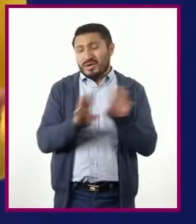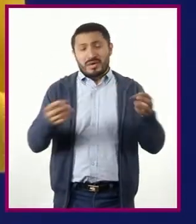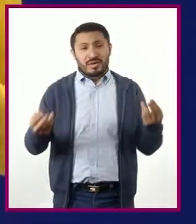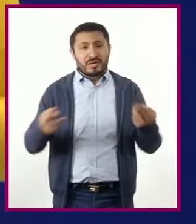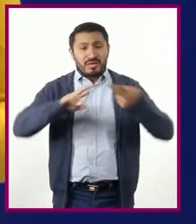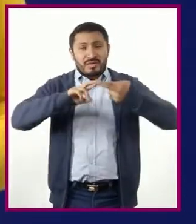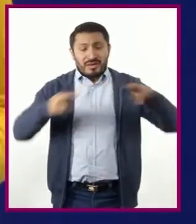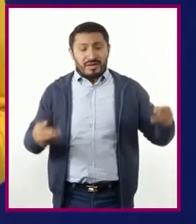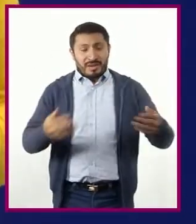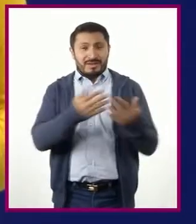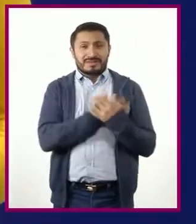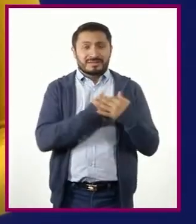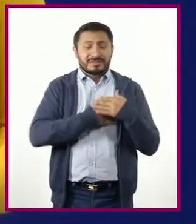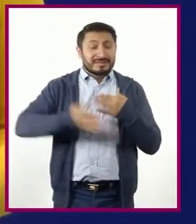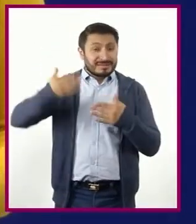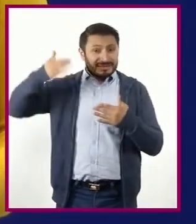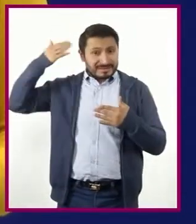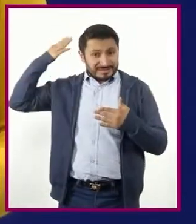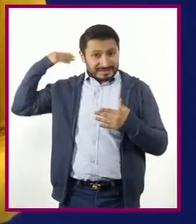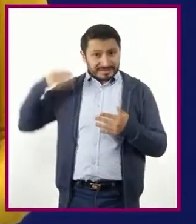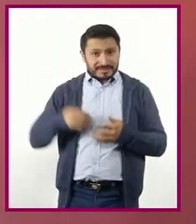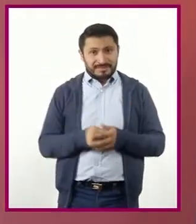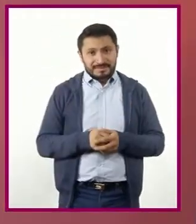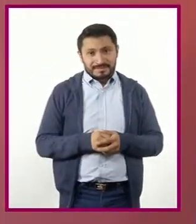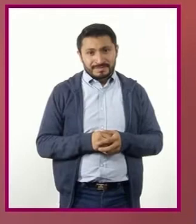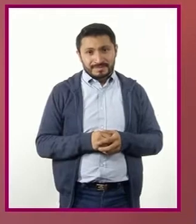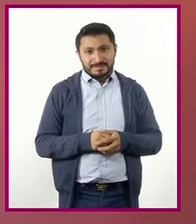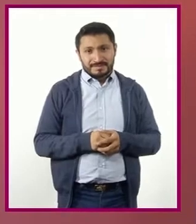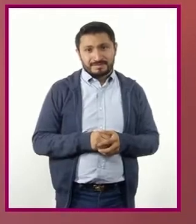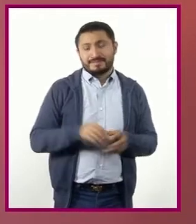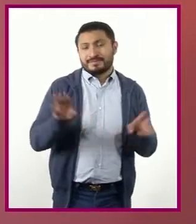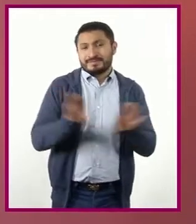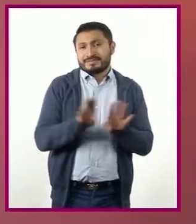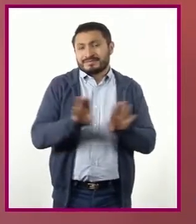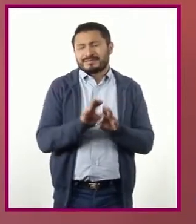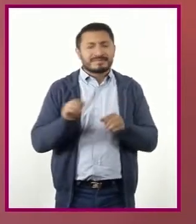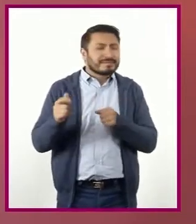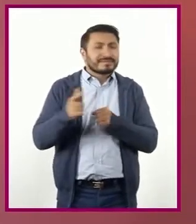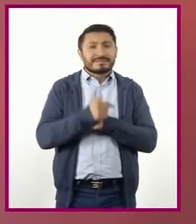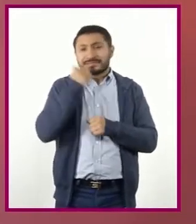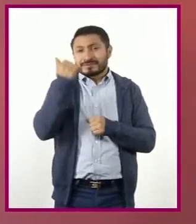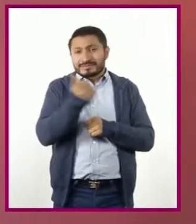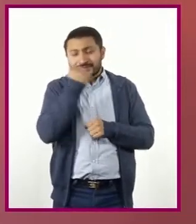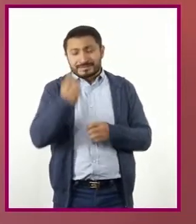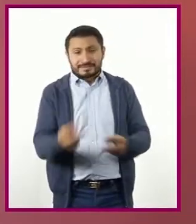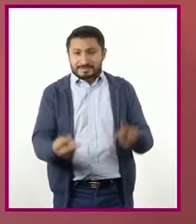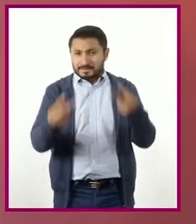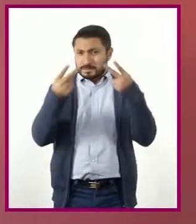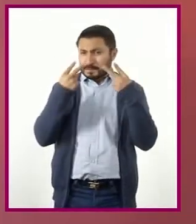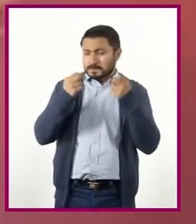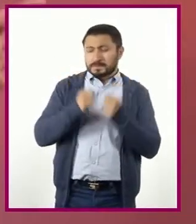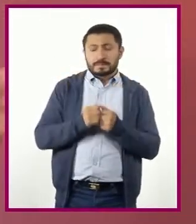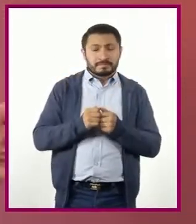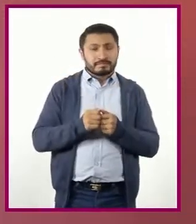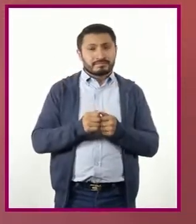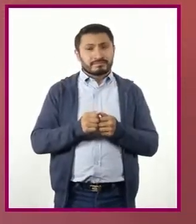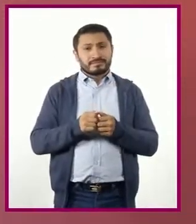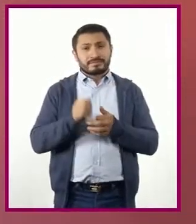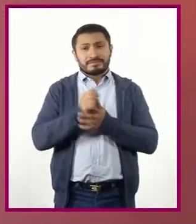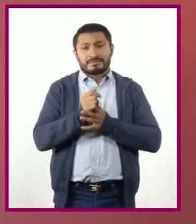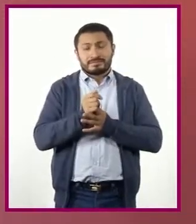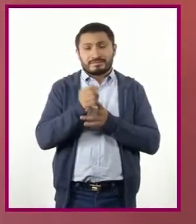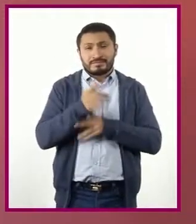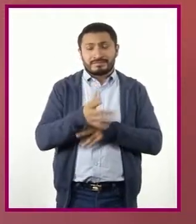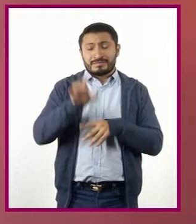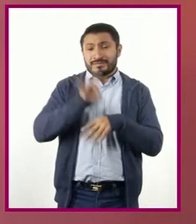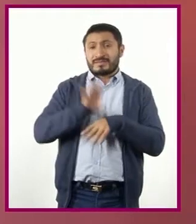relaciones amorosas en la época. Es como si alguno de los alumnos que nos está viendo me le mandara una carta a una